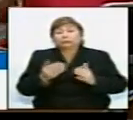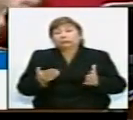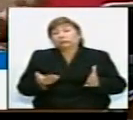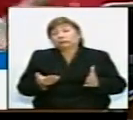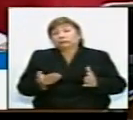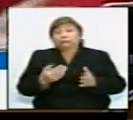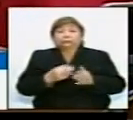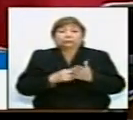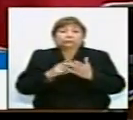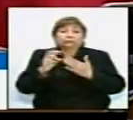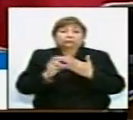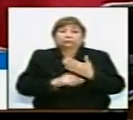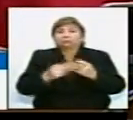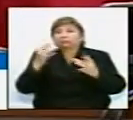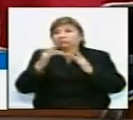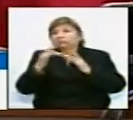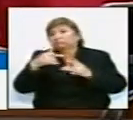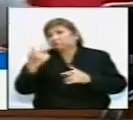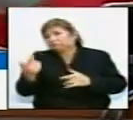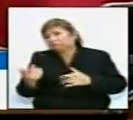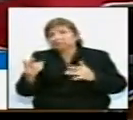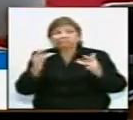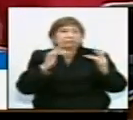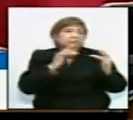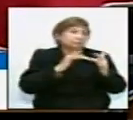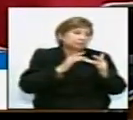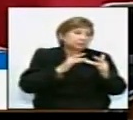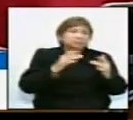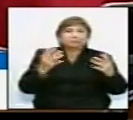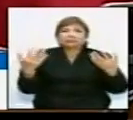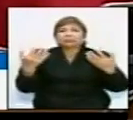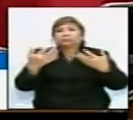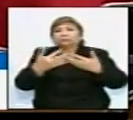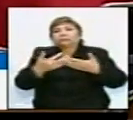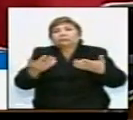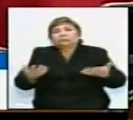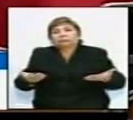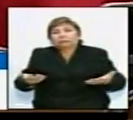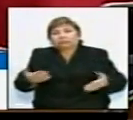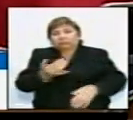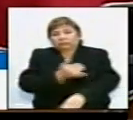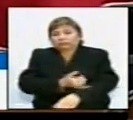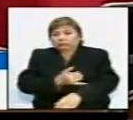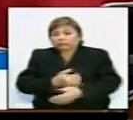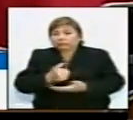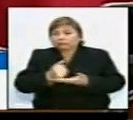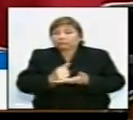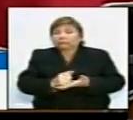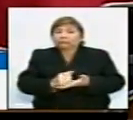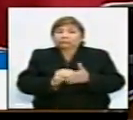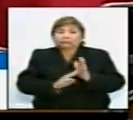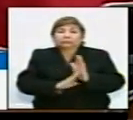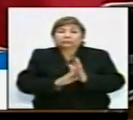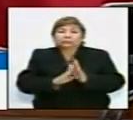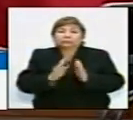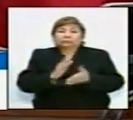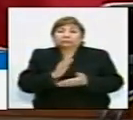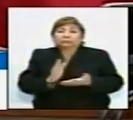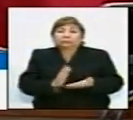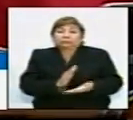un programa no se comunica con el otro, no tiene articulación, y el diseño institucional ayuda a acrecentar ese